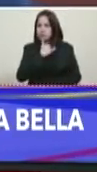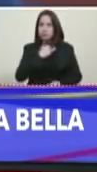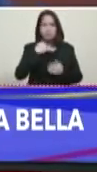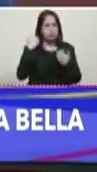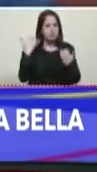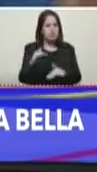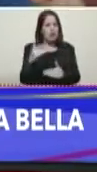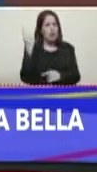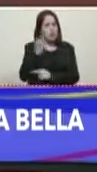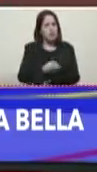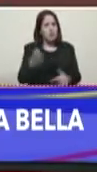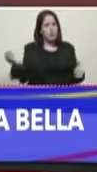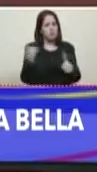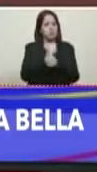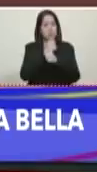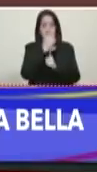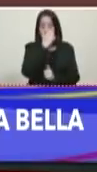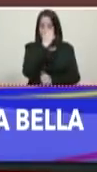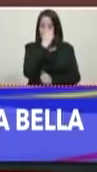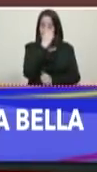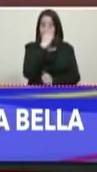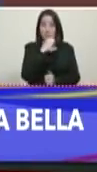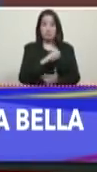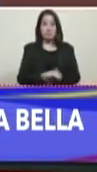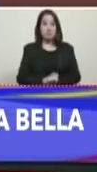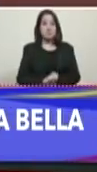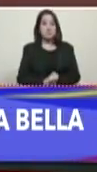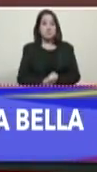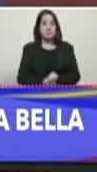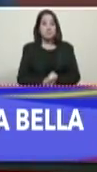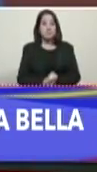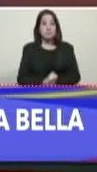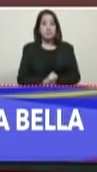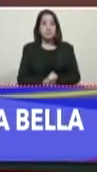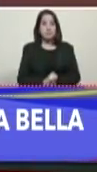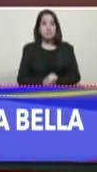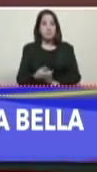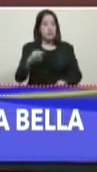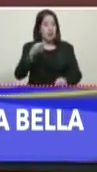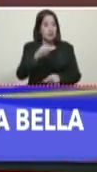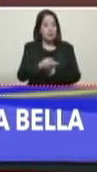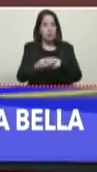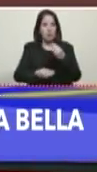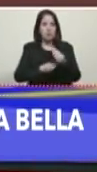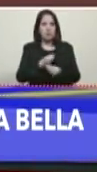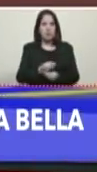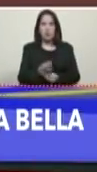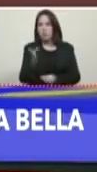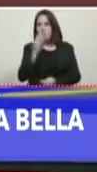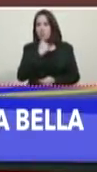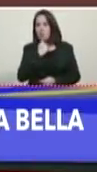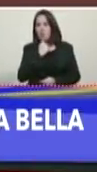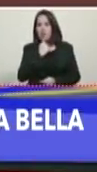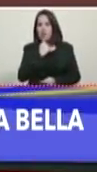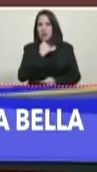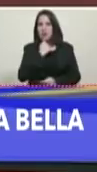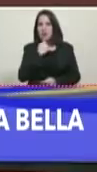lo tenemos que lograrlo me ponga en primer lugar fue tenemos que lograrlo no hay excusa